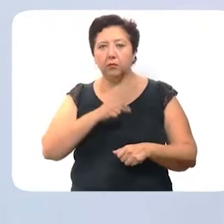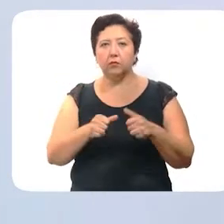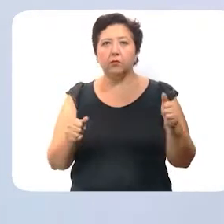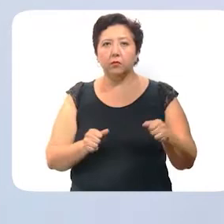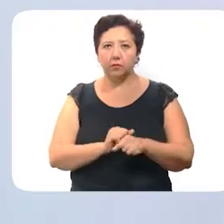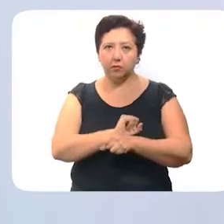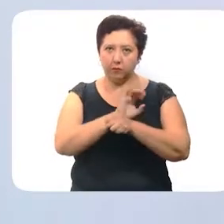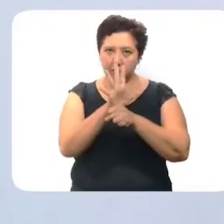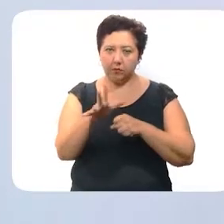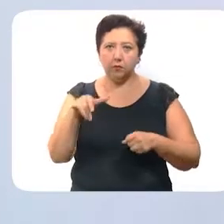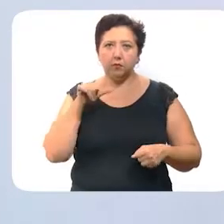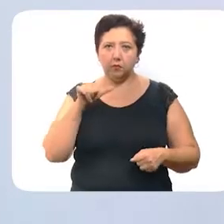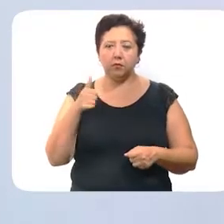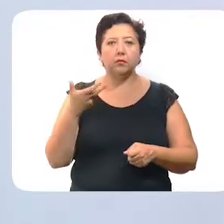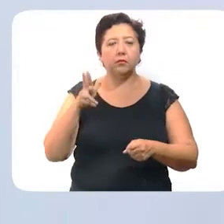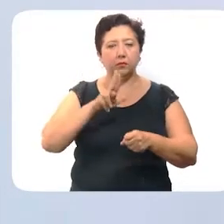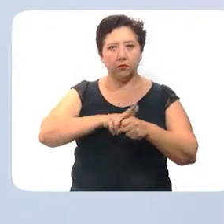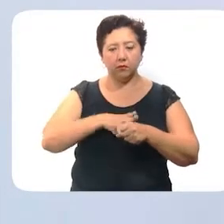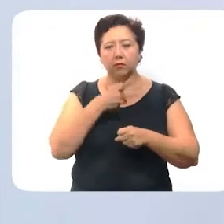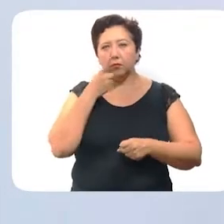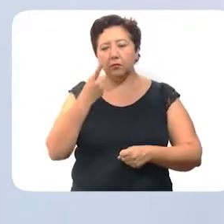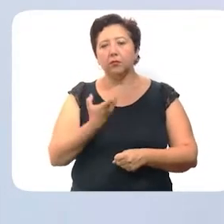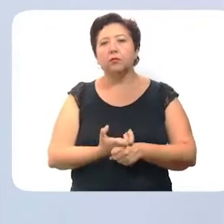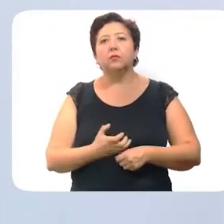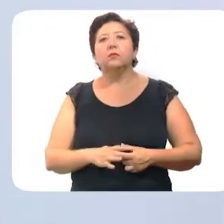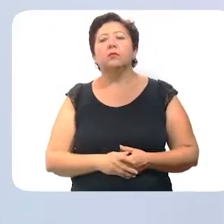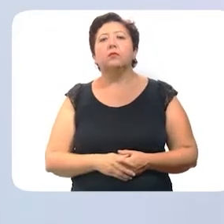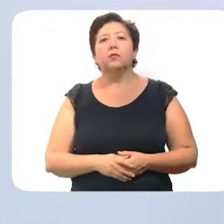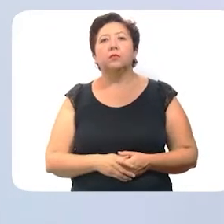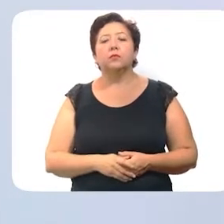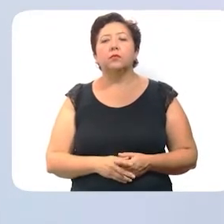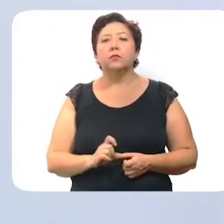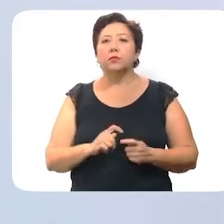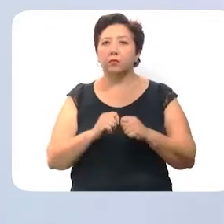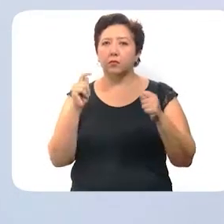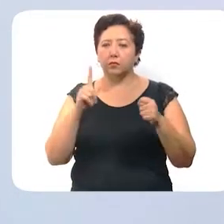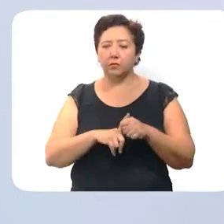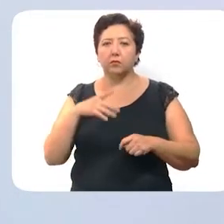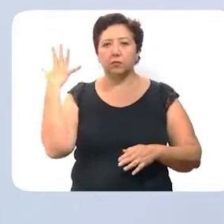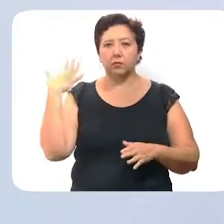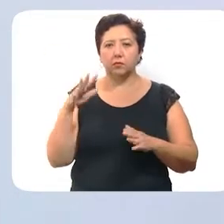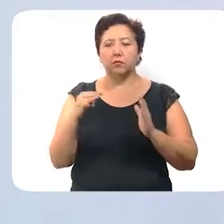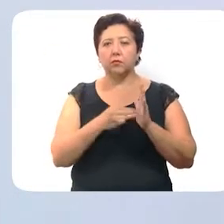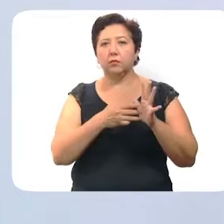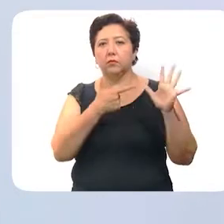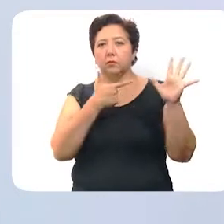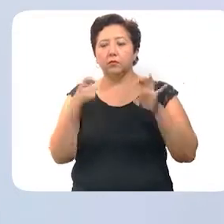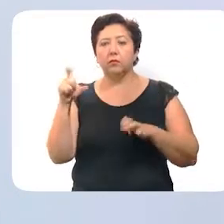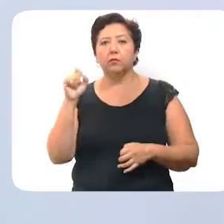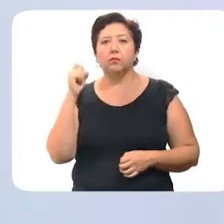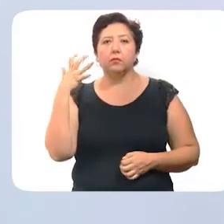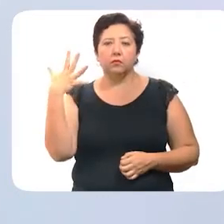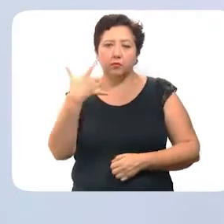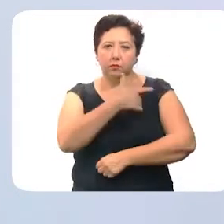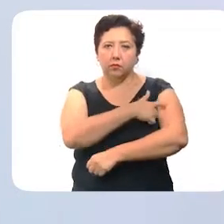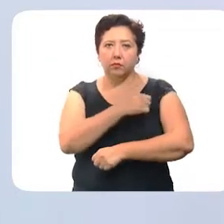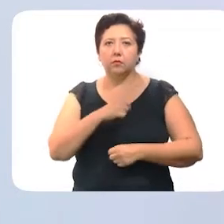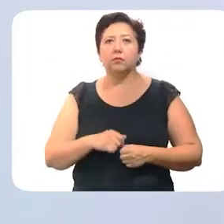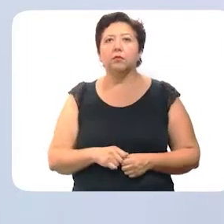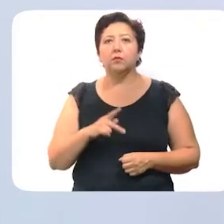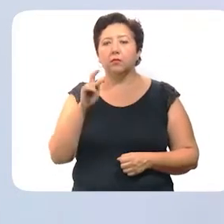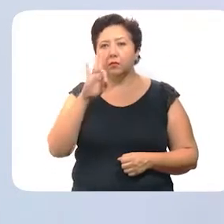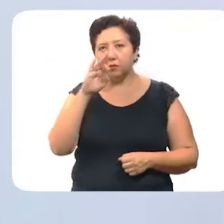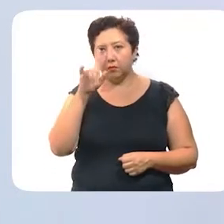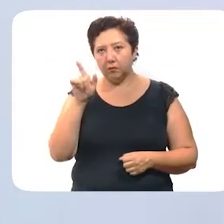áreas COVID de 16 hospitales y clínicas del estado. Es un total de 10.725 vacunas de la